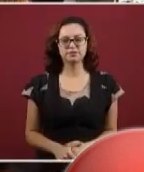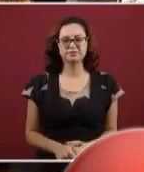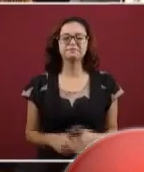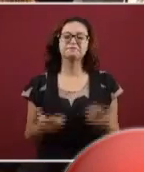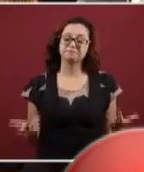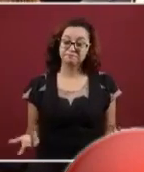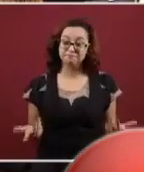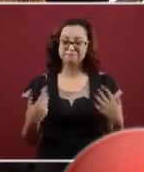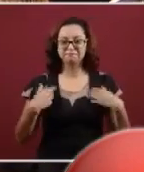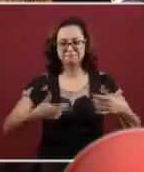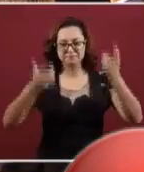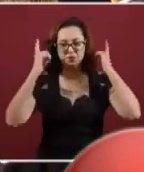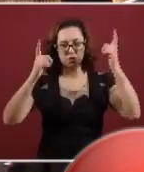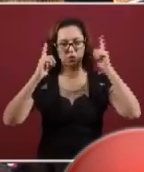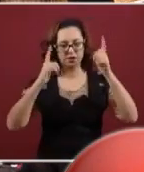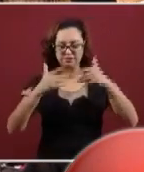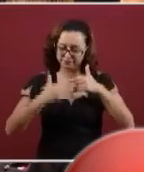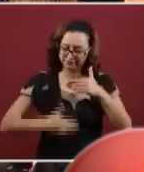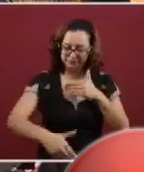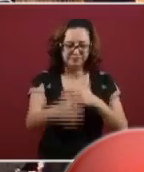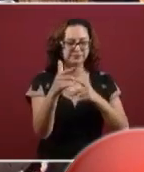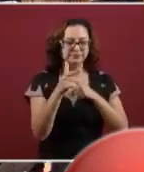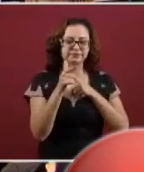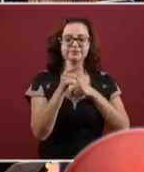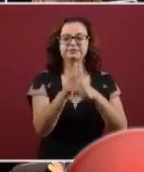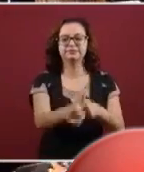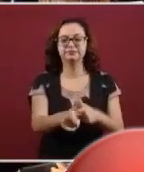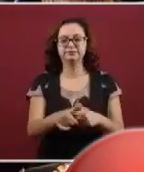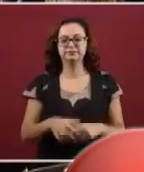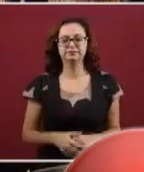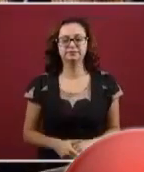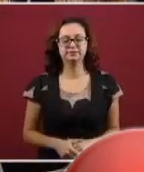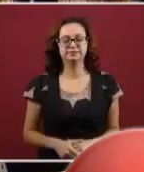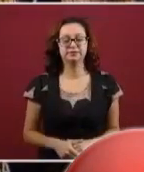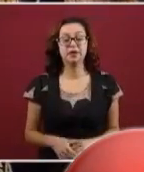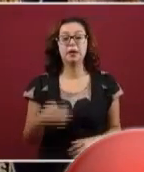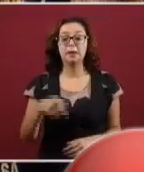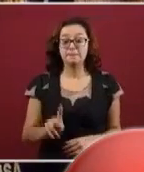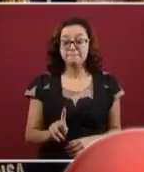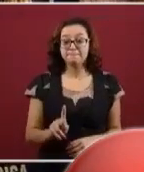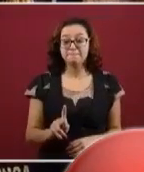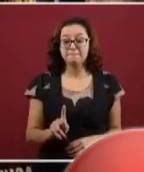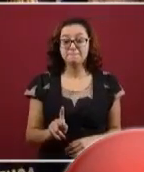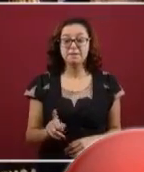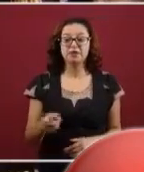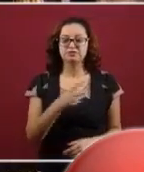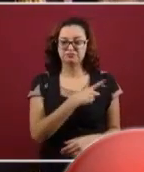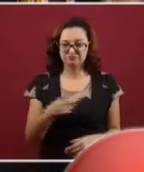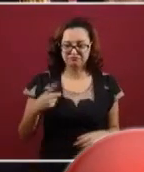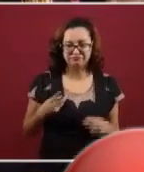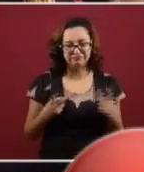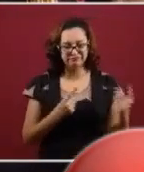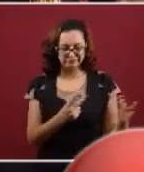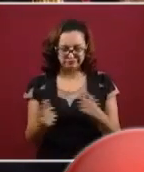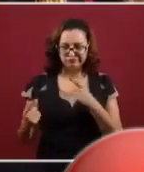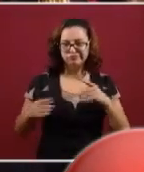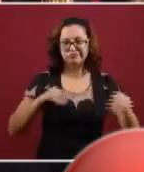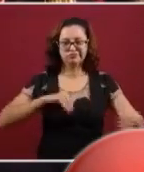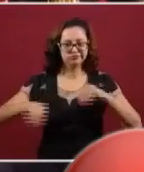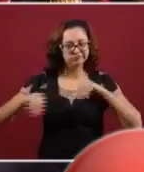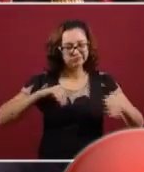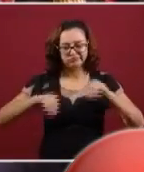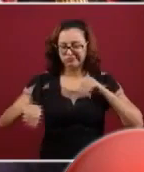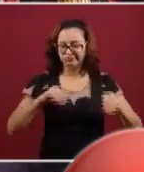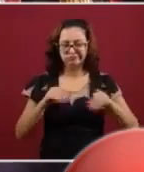Bueno, espero que así continúe. De todas maneras, tiene que haber este movimiento, tiene que haber movilidad.